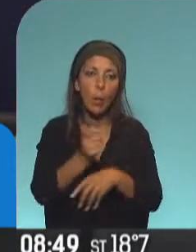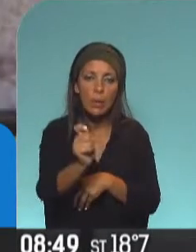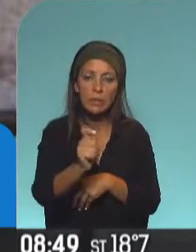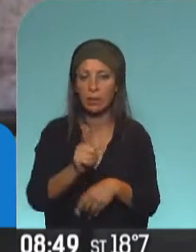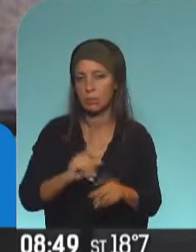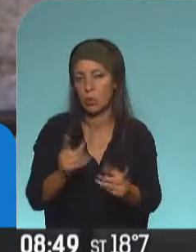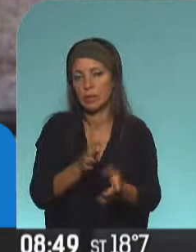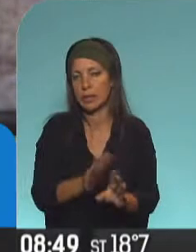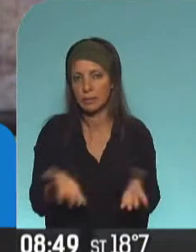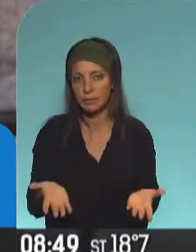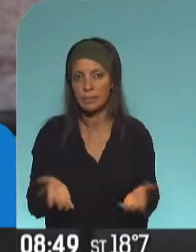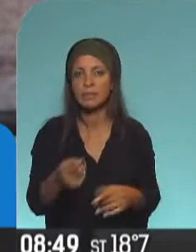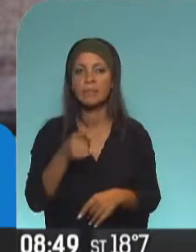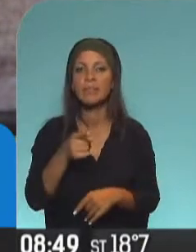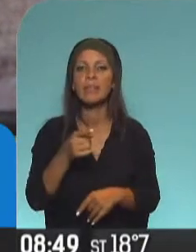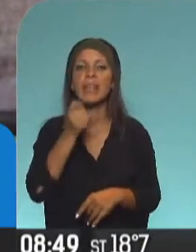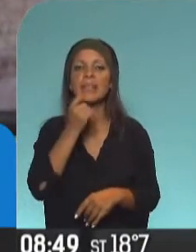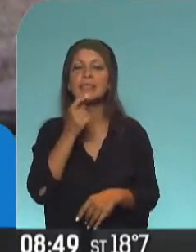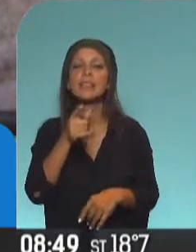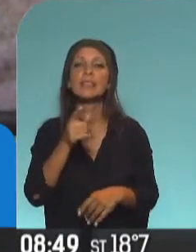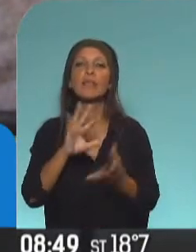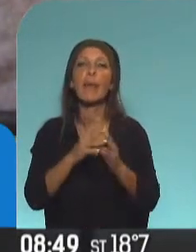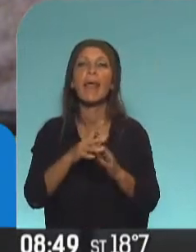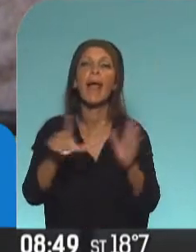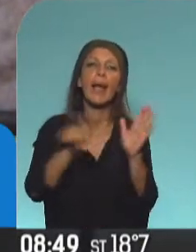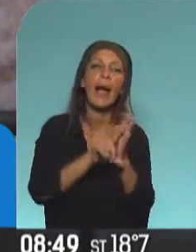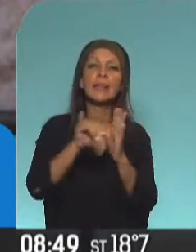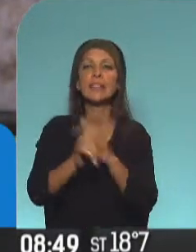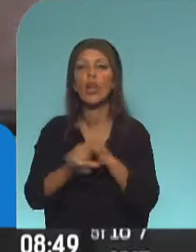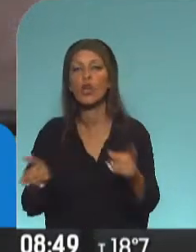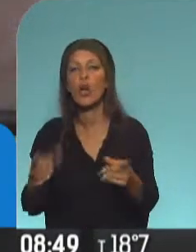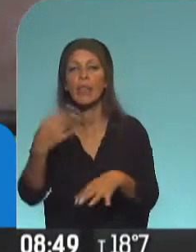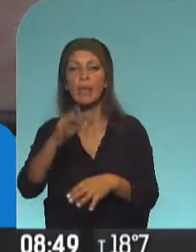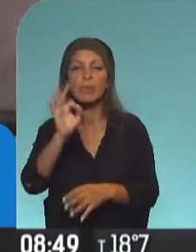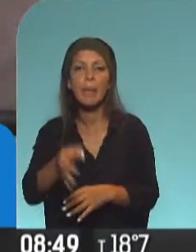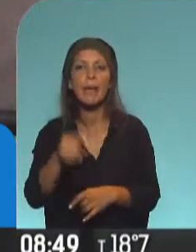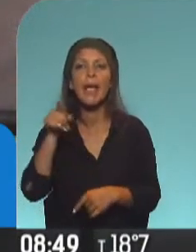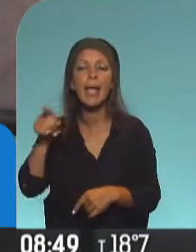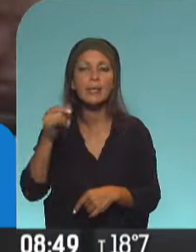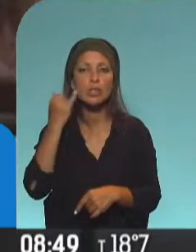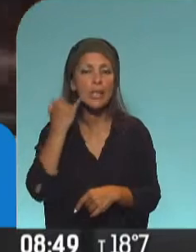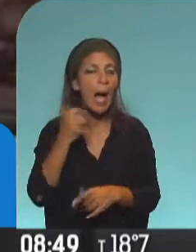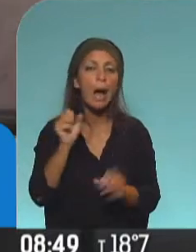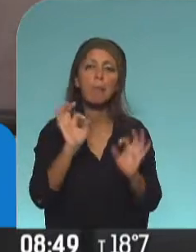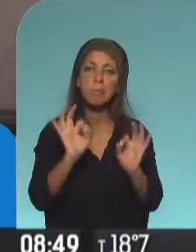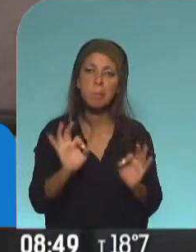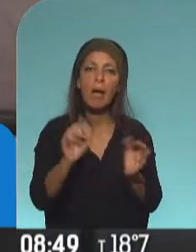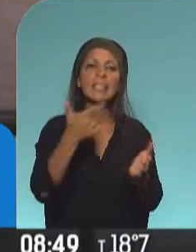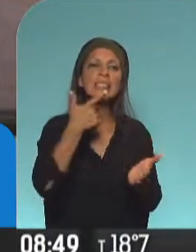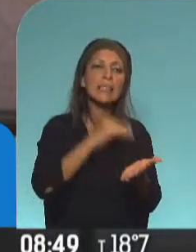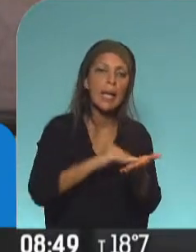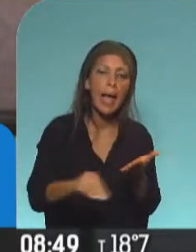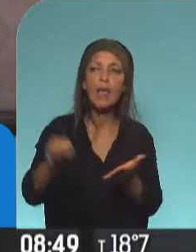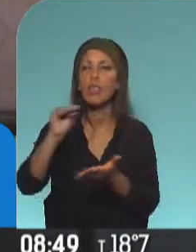allá de la legitimación o no, hay que recordar que esto pasó por las dos cámaras del Congreso, que ese es el